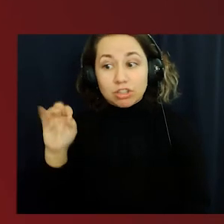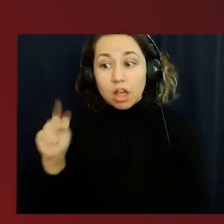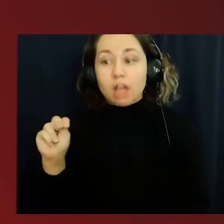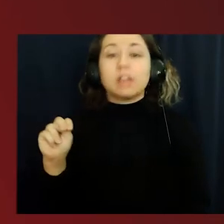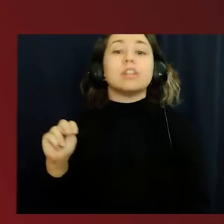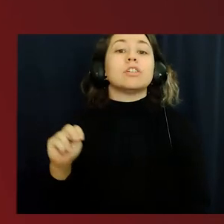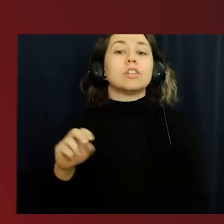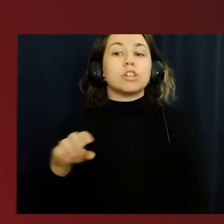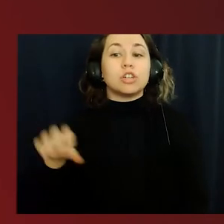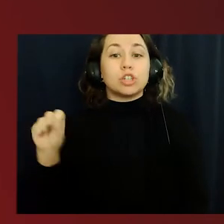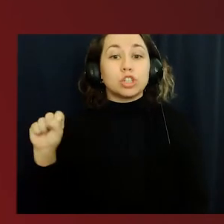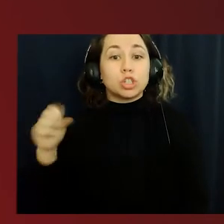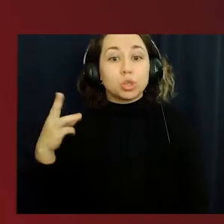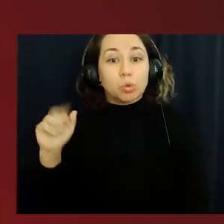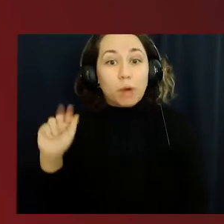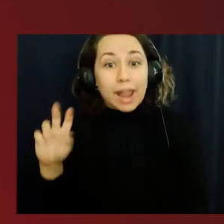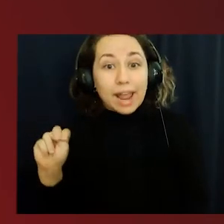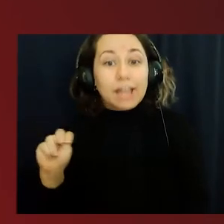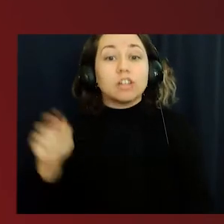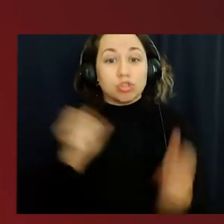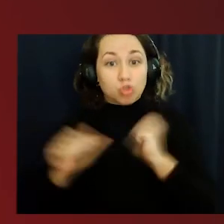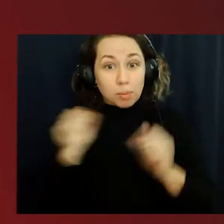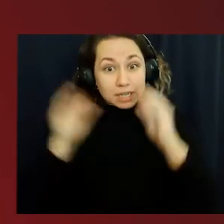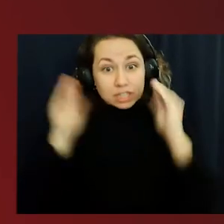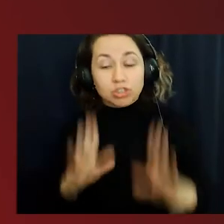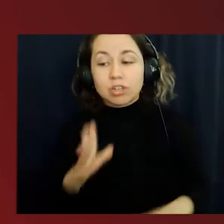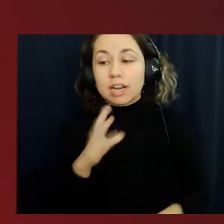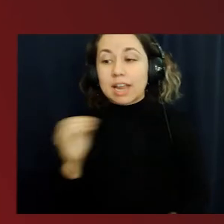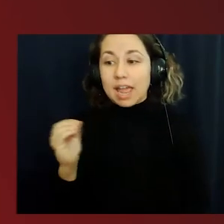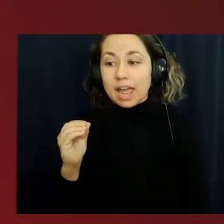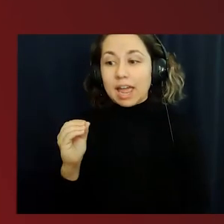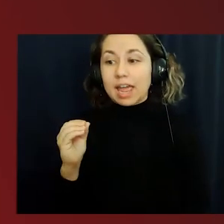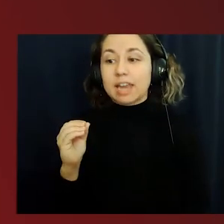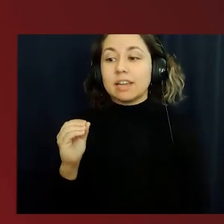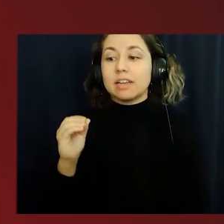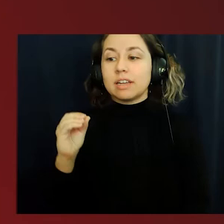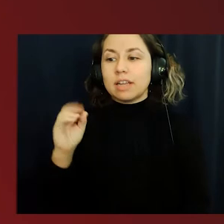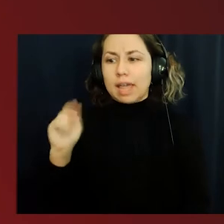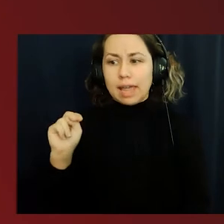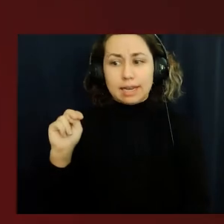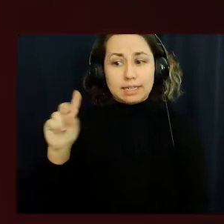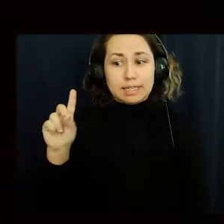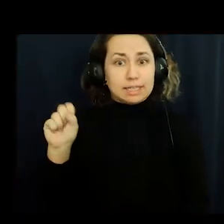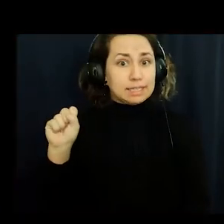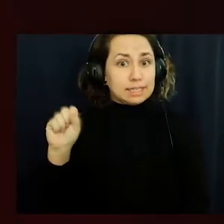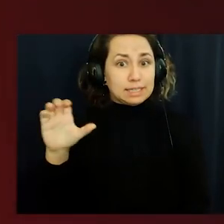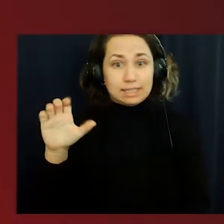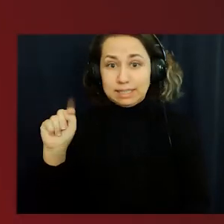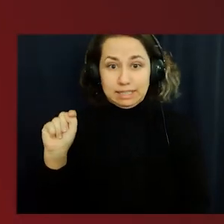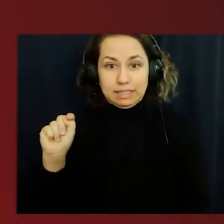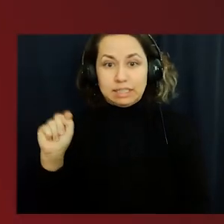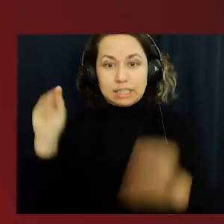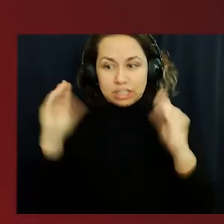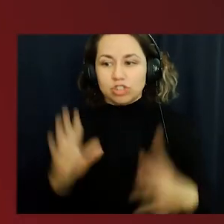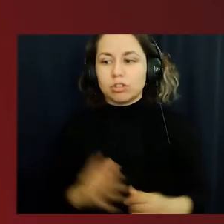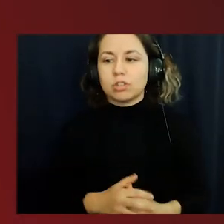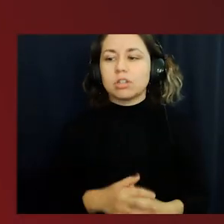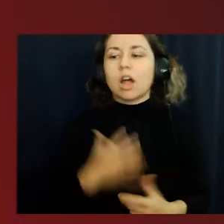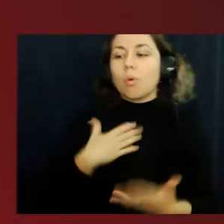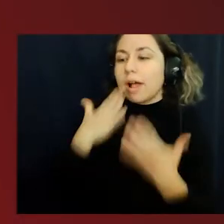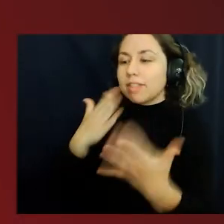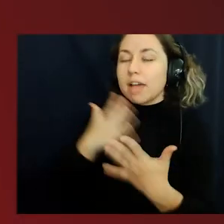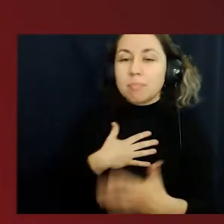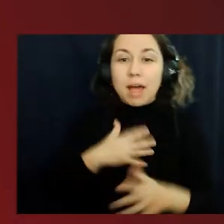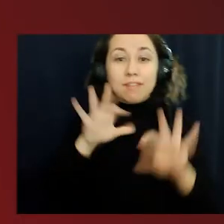Mr. Schwing, my drama teacher, and First Sergeant, who is my NJROTC teacher. Quiero agradecer a mi familia, amigos,